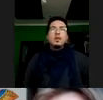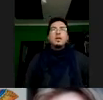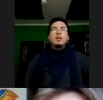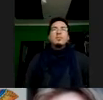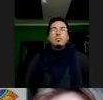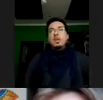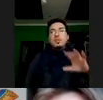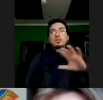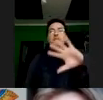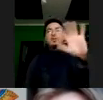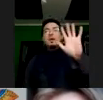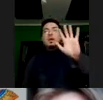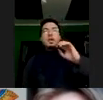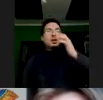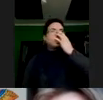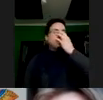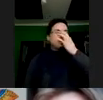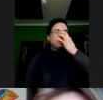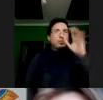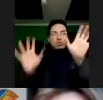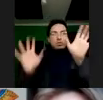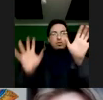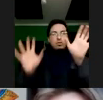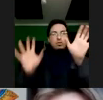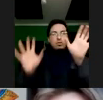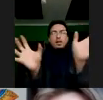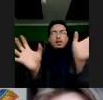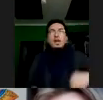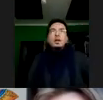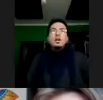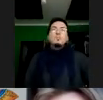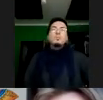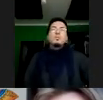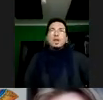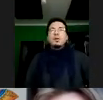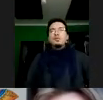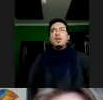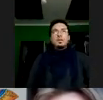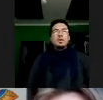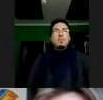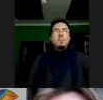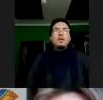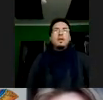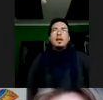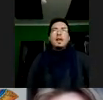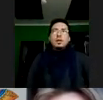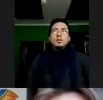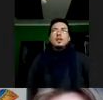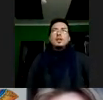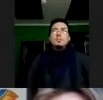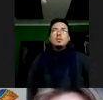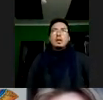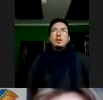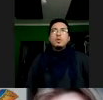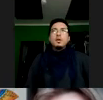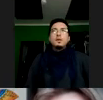3D. Podríamos decir que es una pequeña elevación, un poco ahí inclinada, pero digamos que es una elevación. La línea que ustedes están